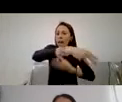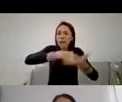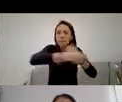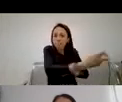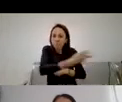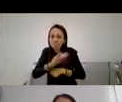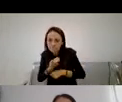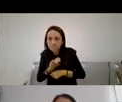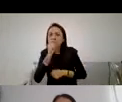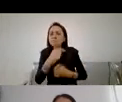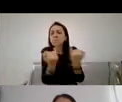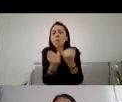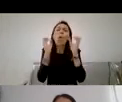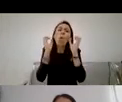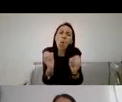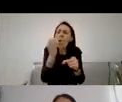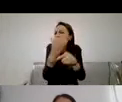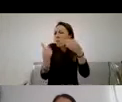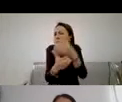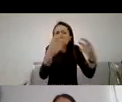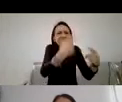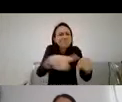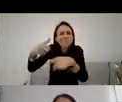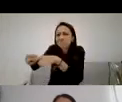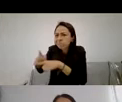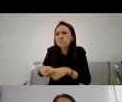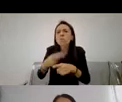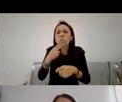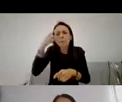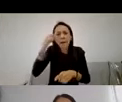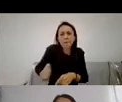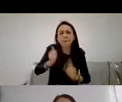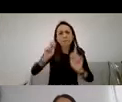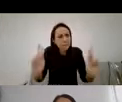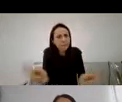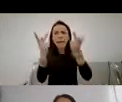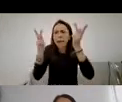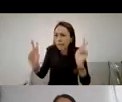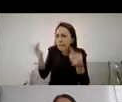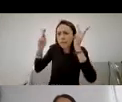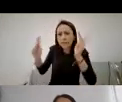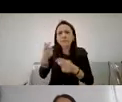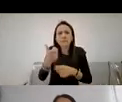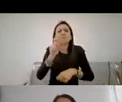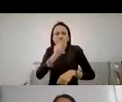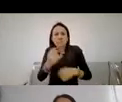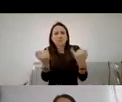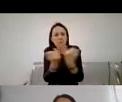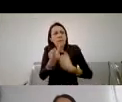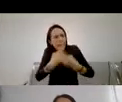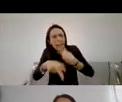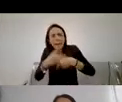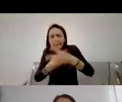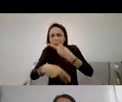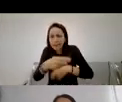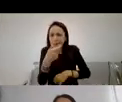quizá venta de algunos artículos, etcétera. Pero creo que a partir pues desde siempre en realidad, pero